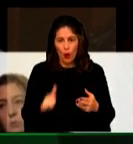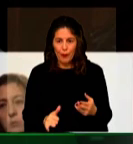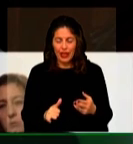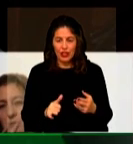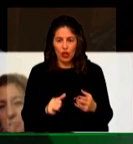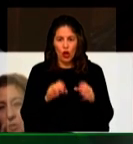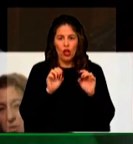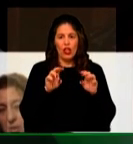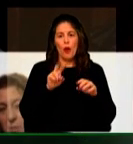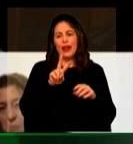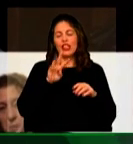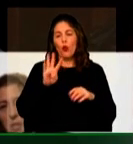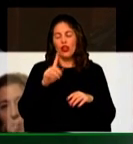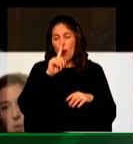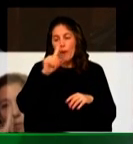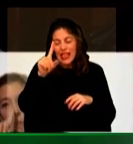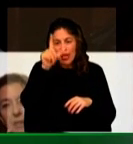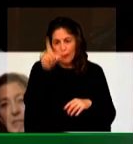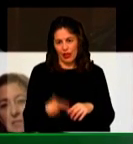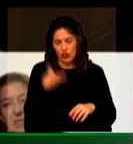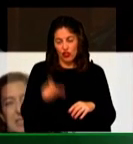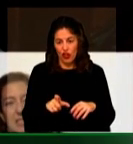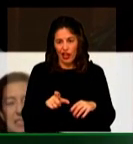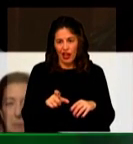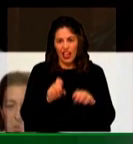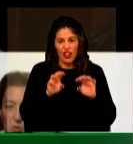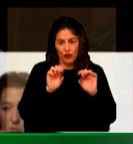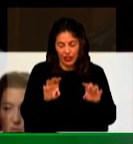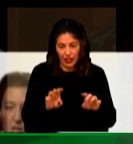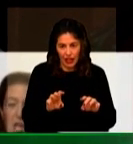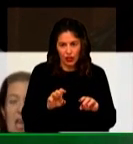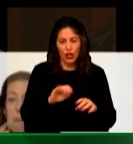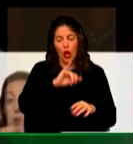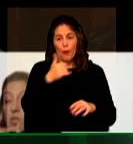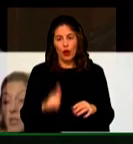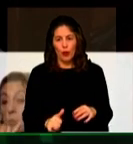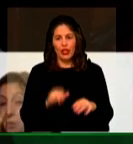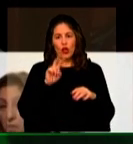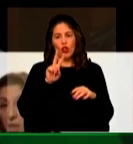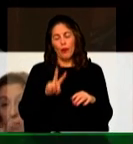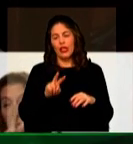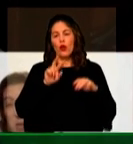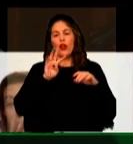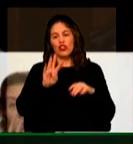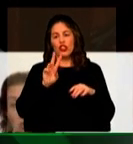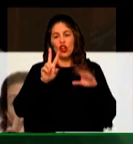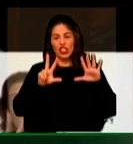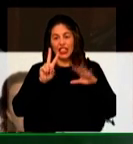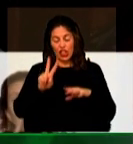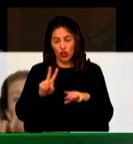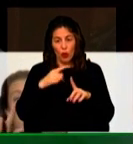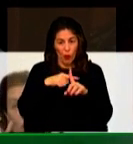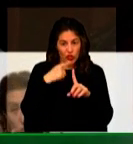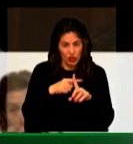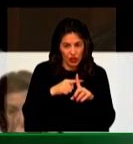infectaron 24.390 personas, que los casos diarios en promedio marzo-junio estaban en 2.482 y